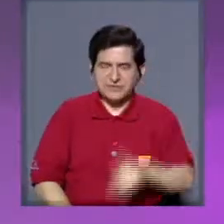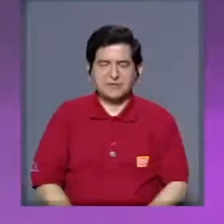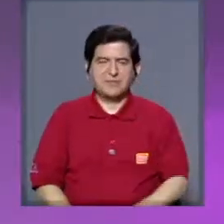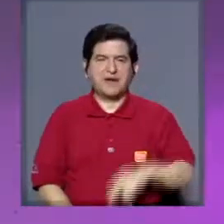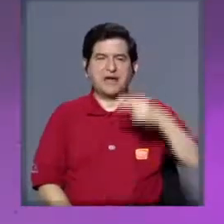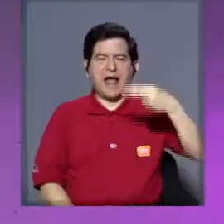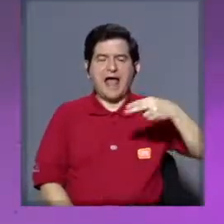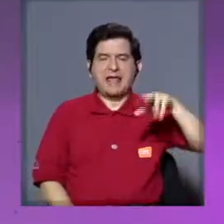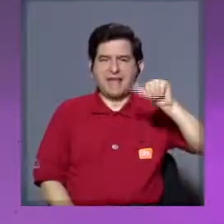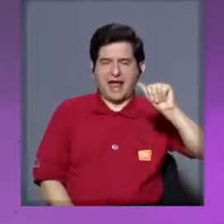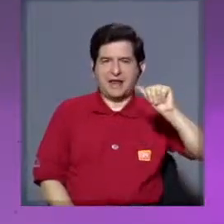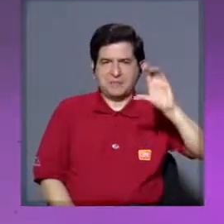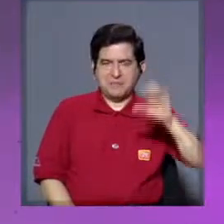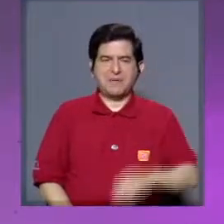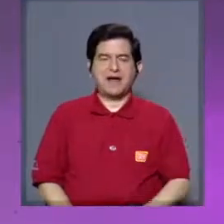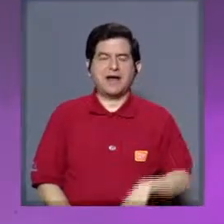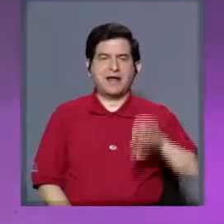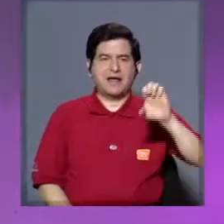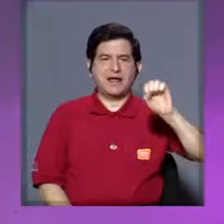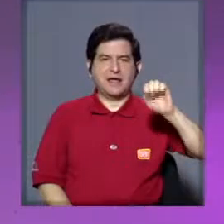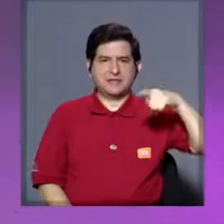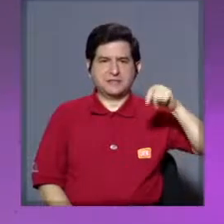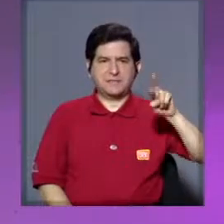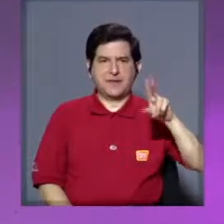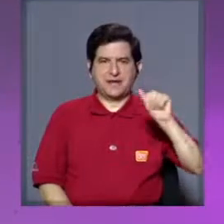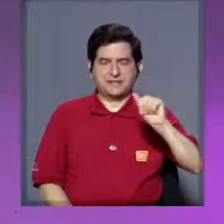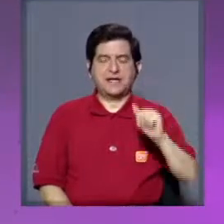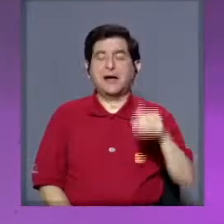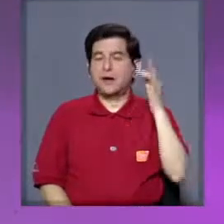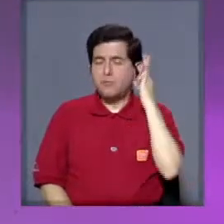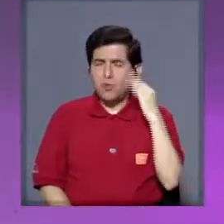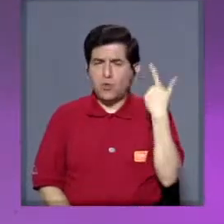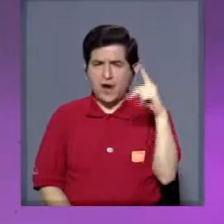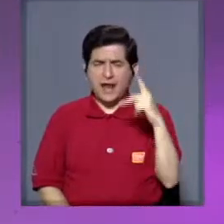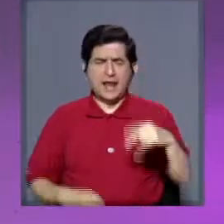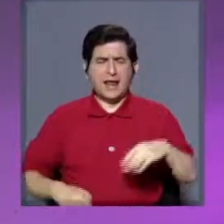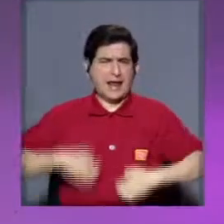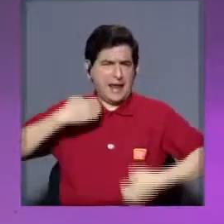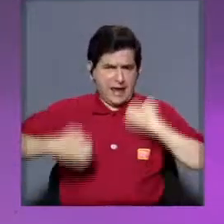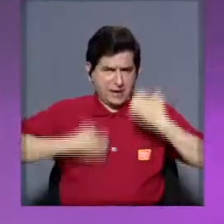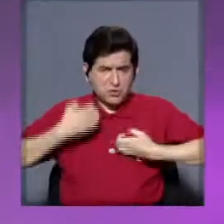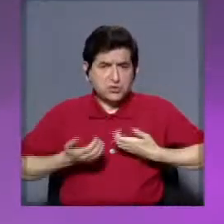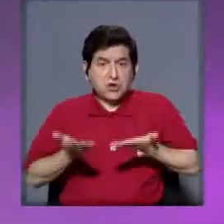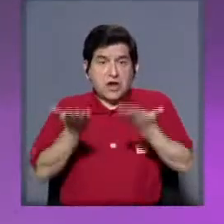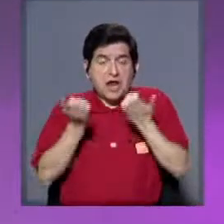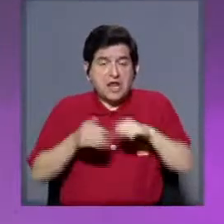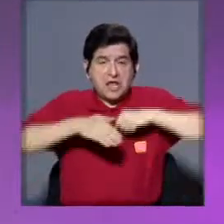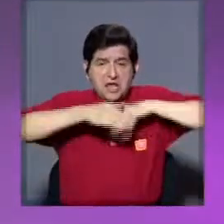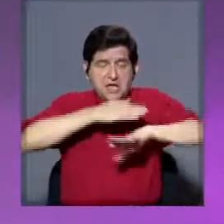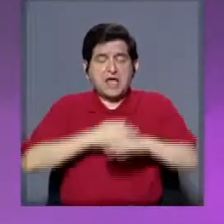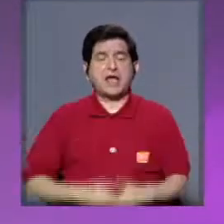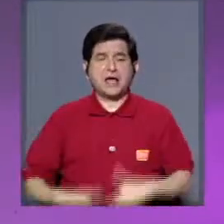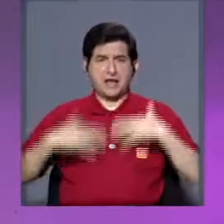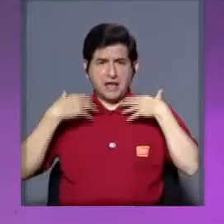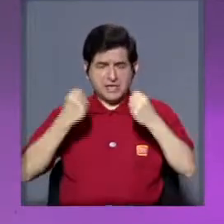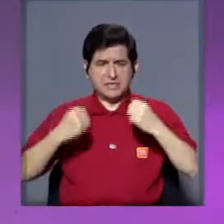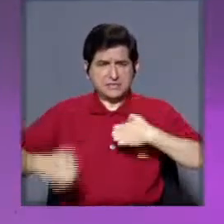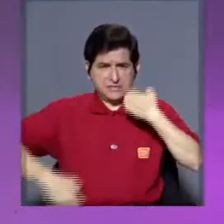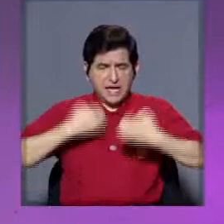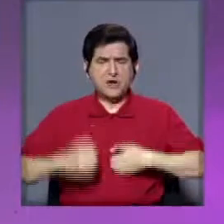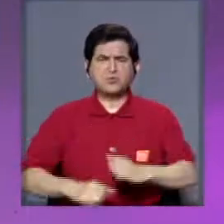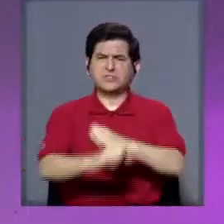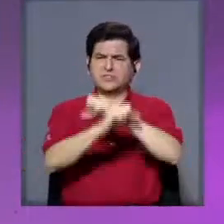de alemán carl miel de esparza dice que si una mujer está en riesgo emocional y lo que busca con el aborto es un saludo emocional que